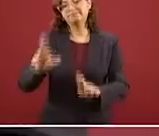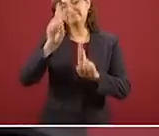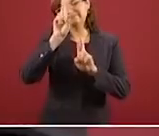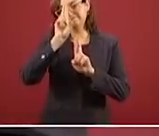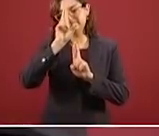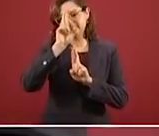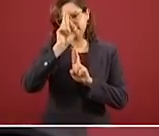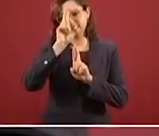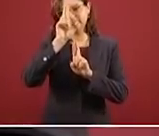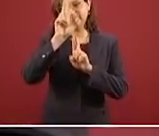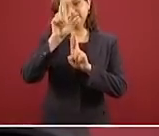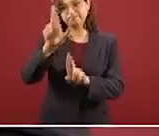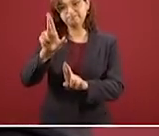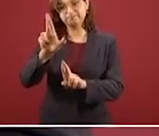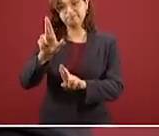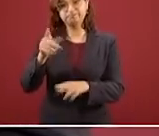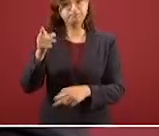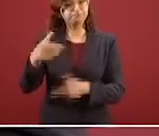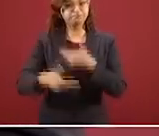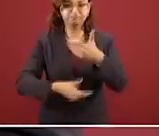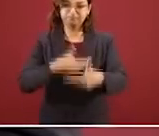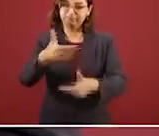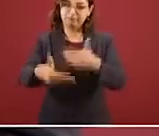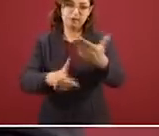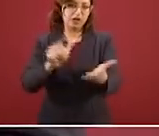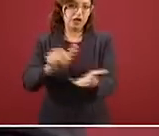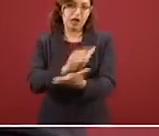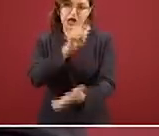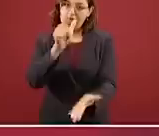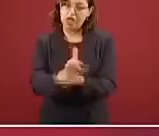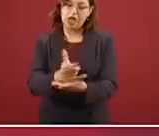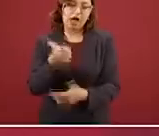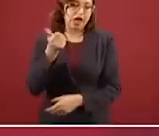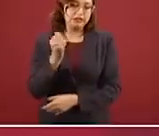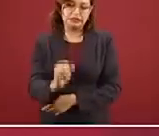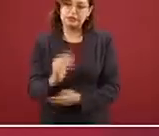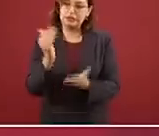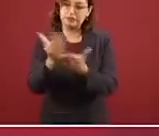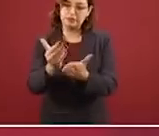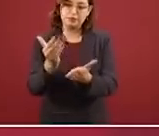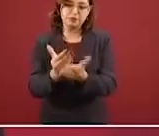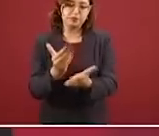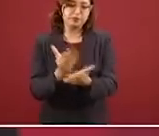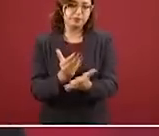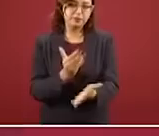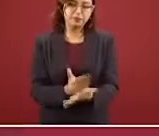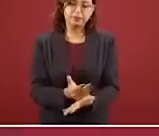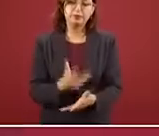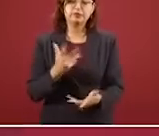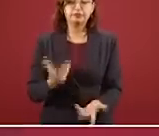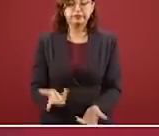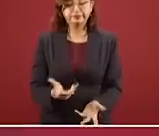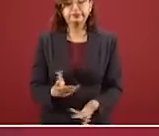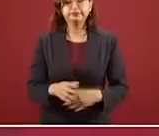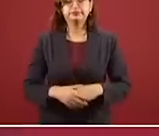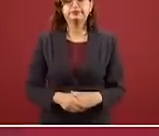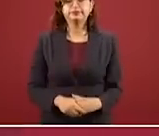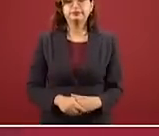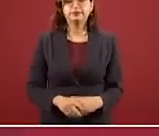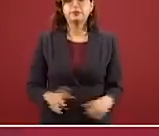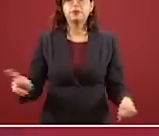de los procedimientos legales y eso llevó a que